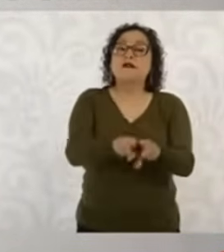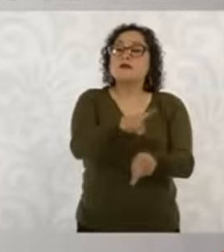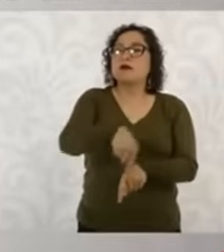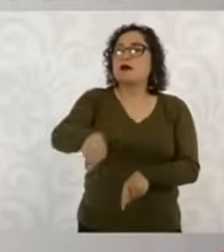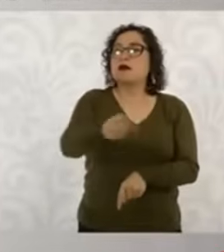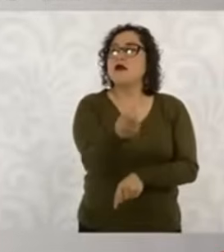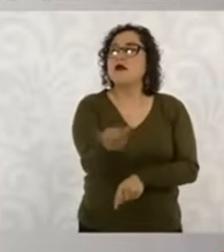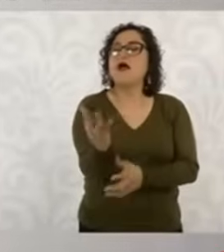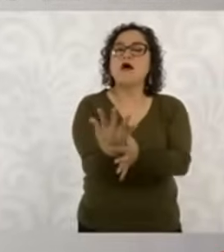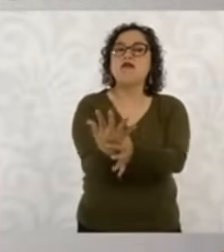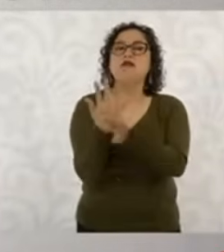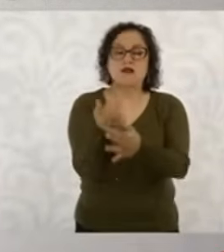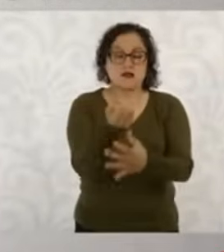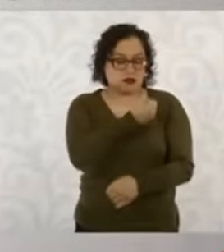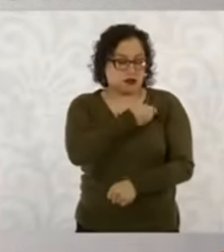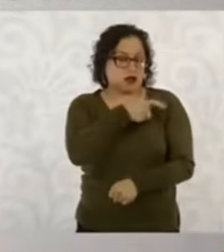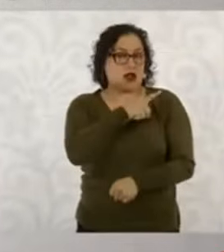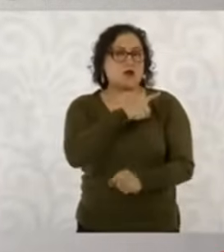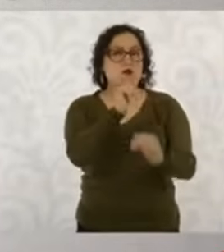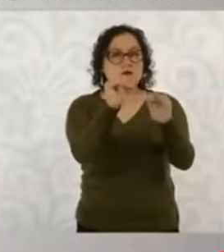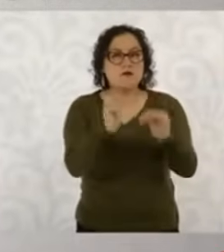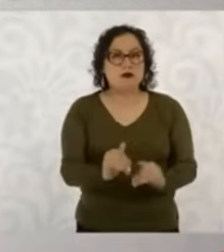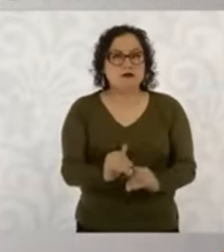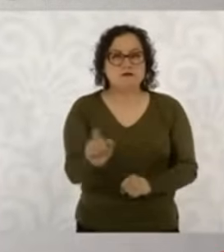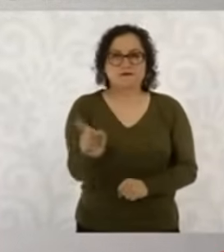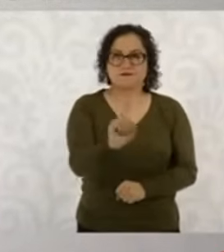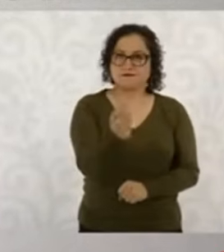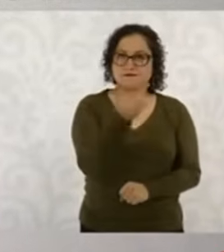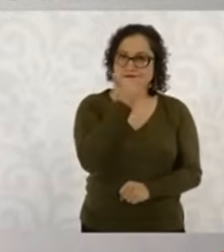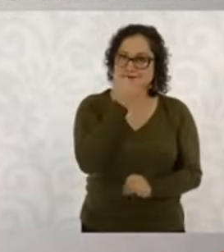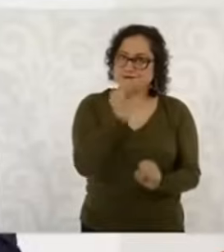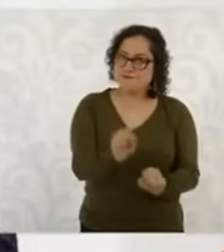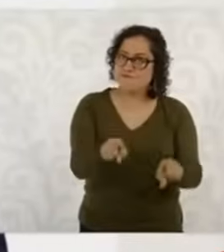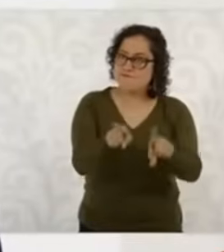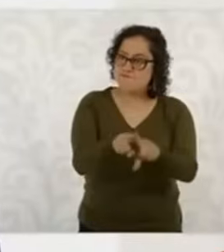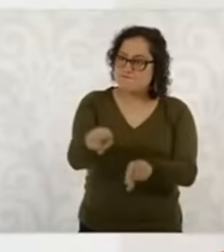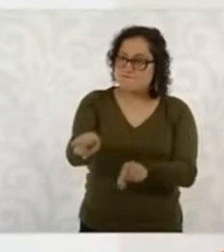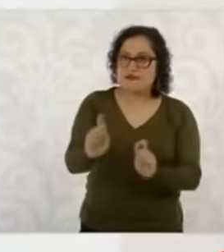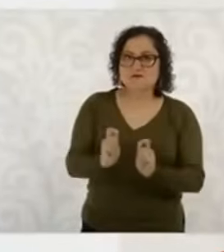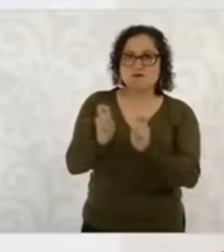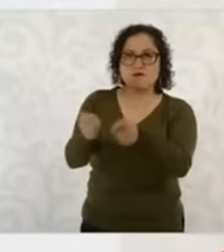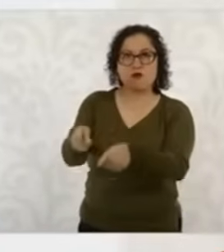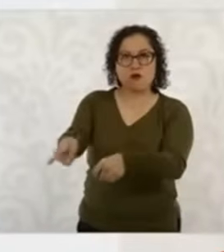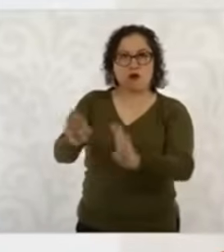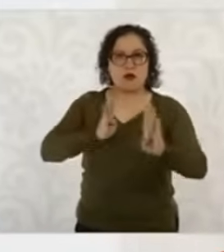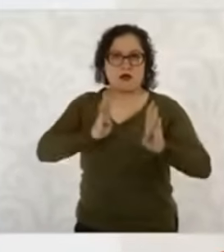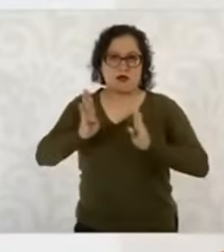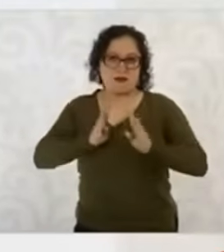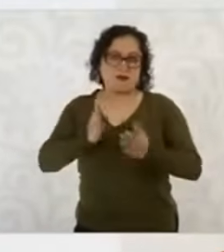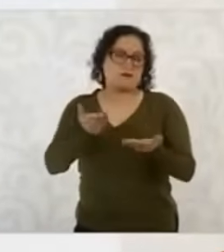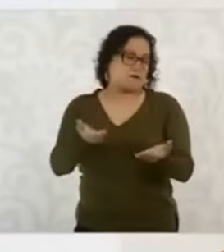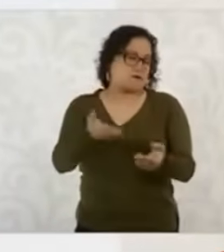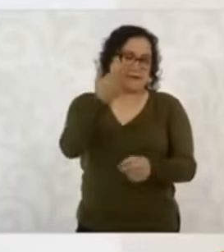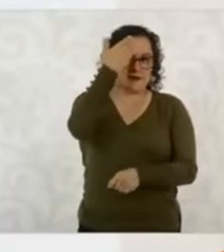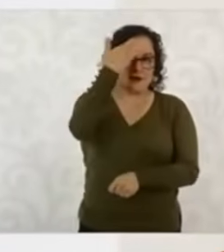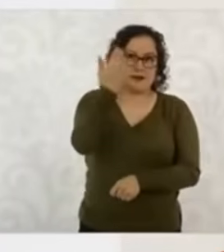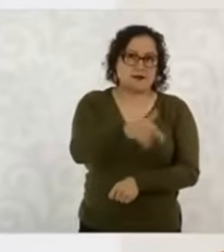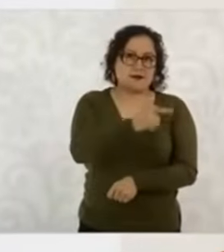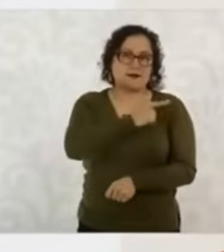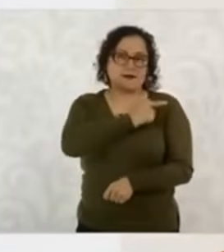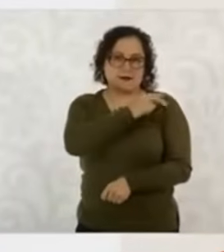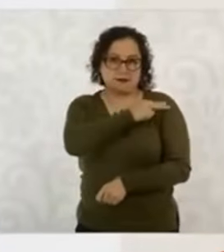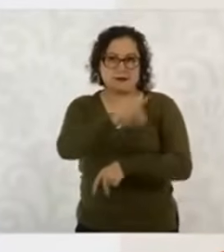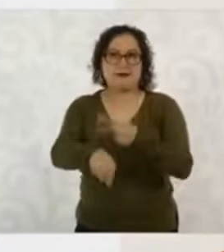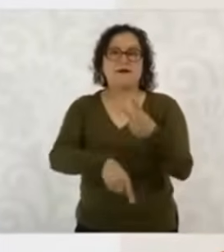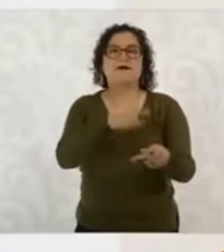toda la Guardia Nacional en la Secretaría de la Defensa. Entonces, si sumamos Guardia Nacional, Secretaría de Seguridad y